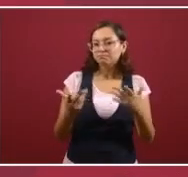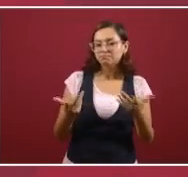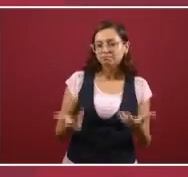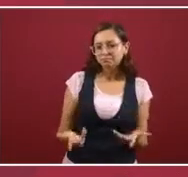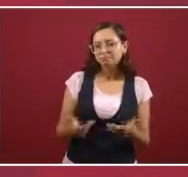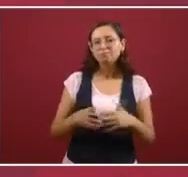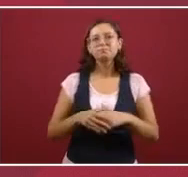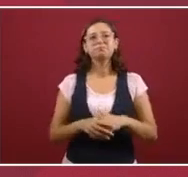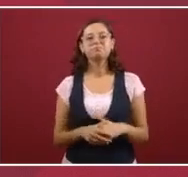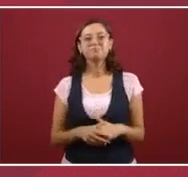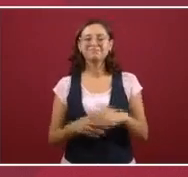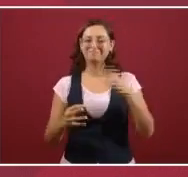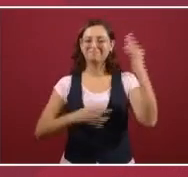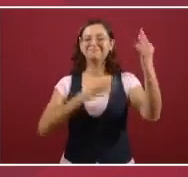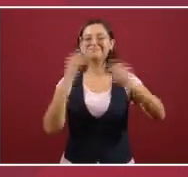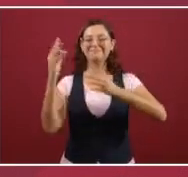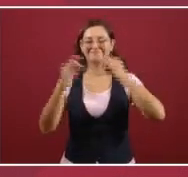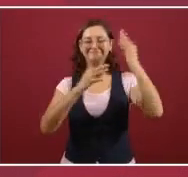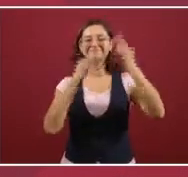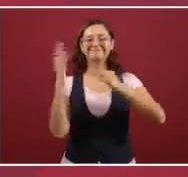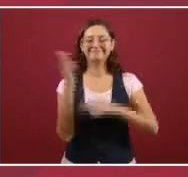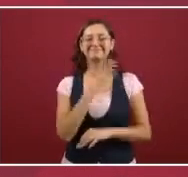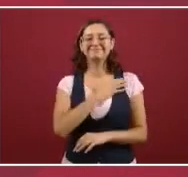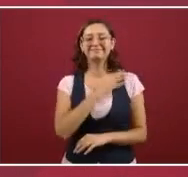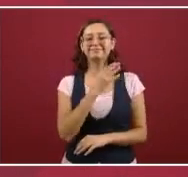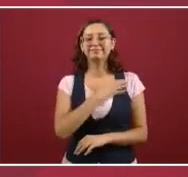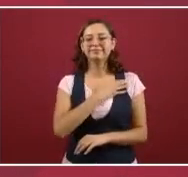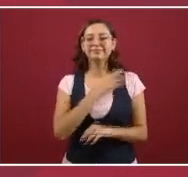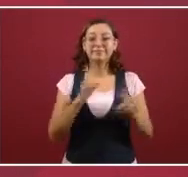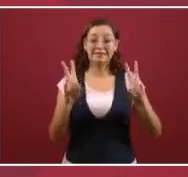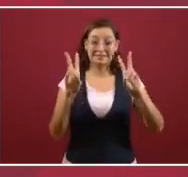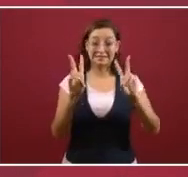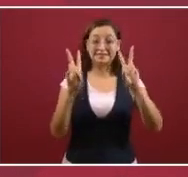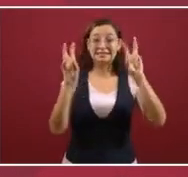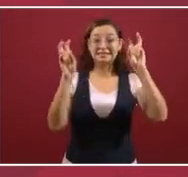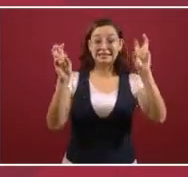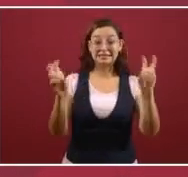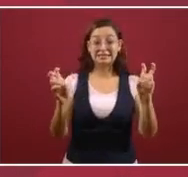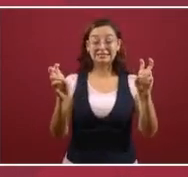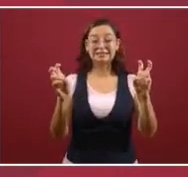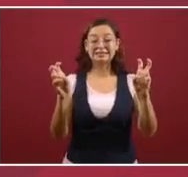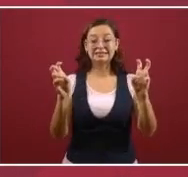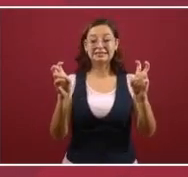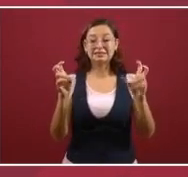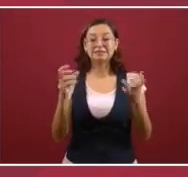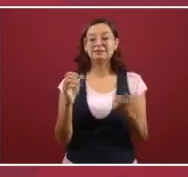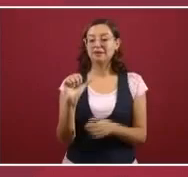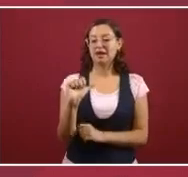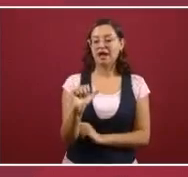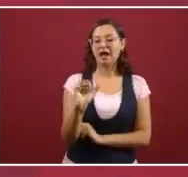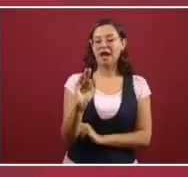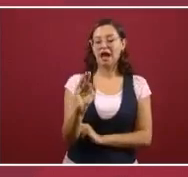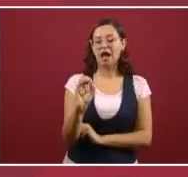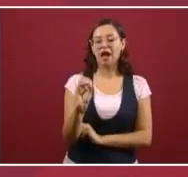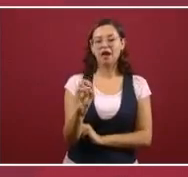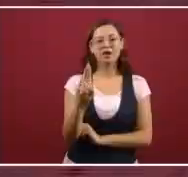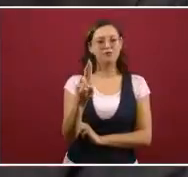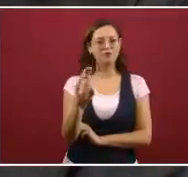una buena noticia acerca de las Afores,